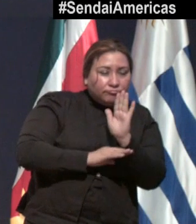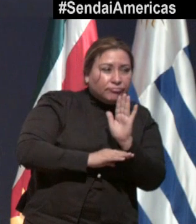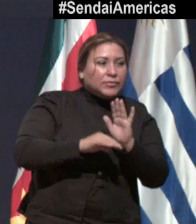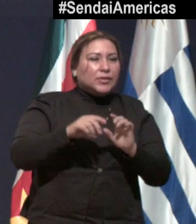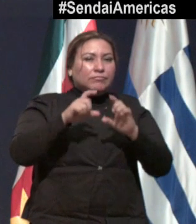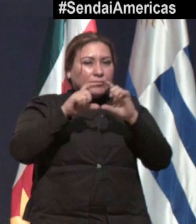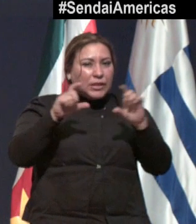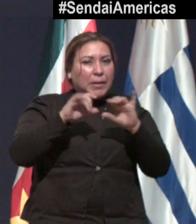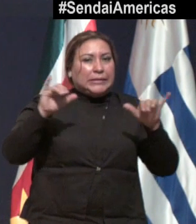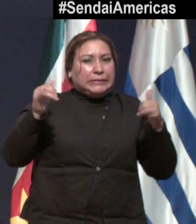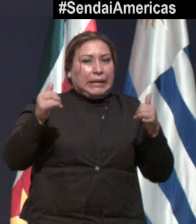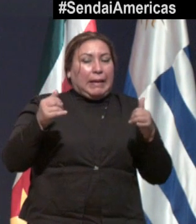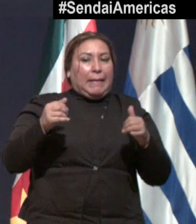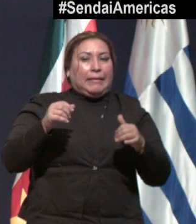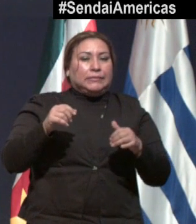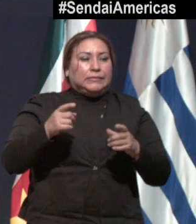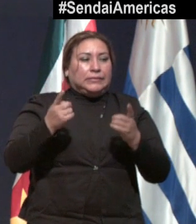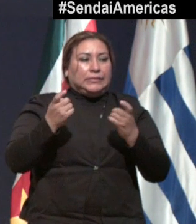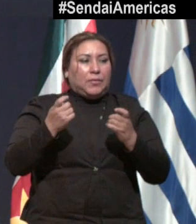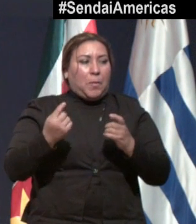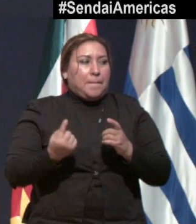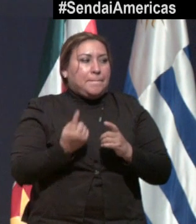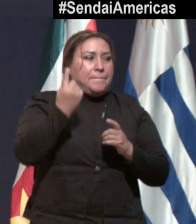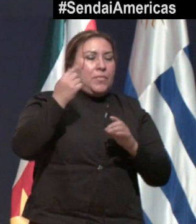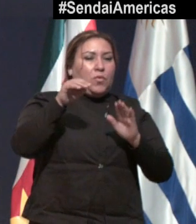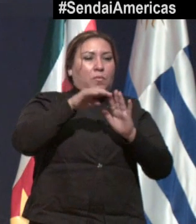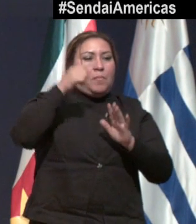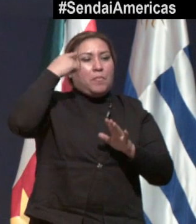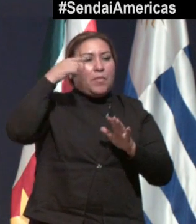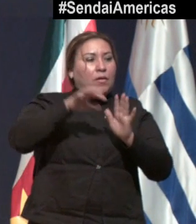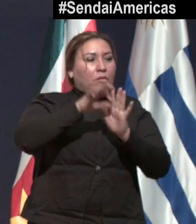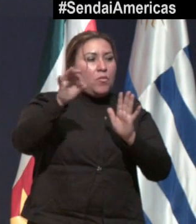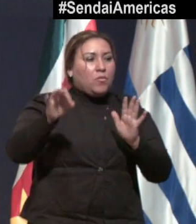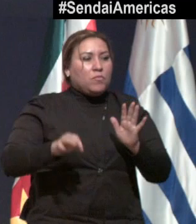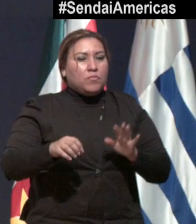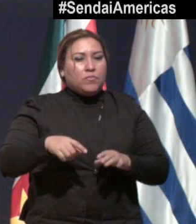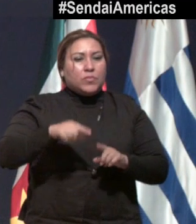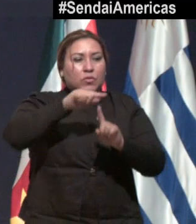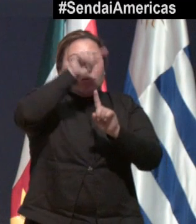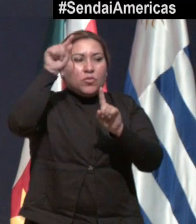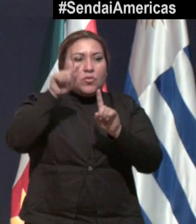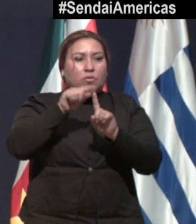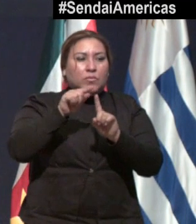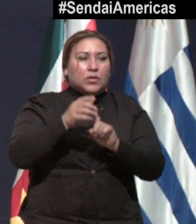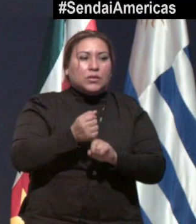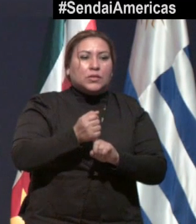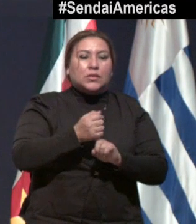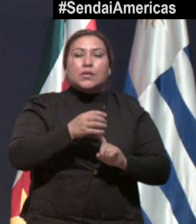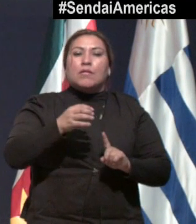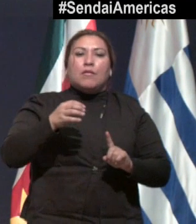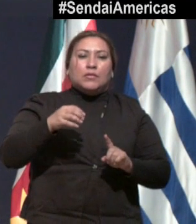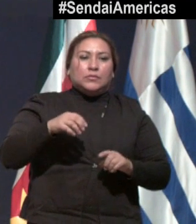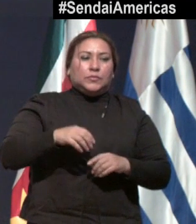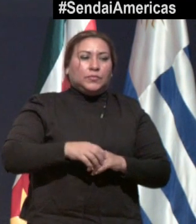temas que deberían ser prioritarios para cumplir con los objetivos del nuevo marco de Sendai.